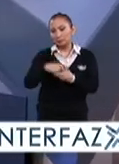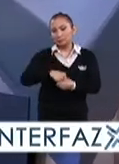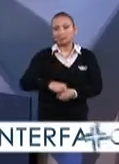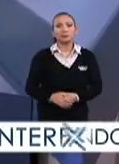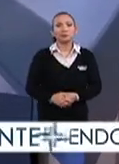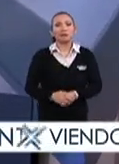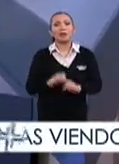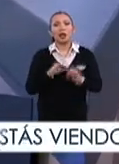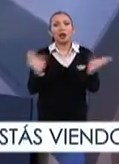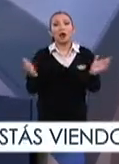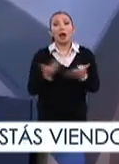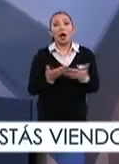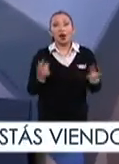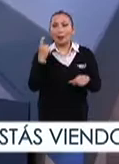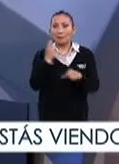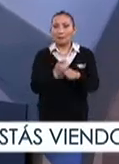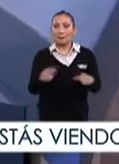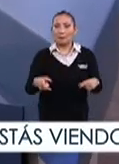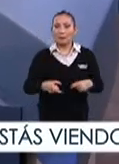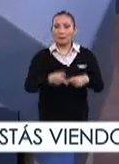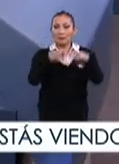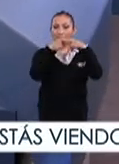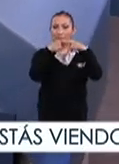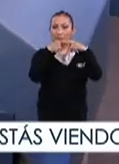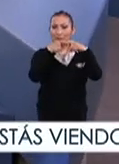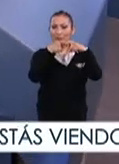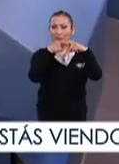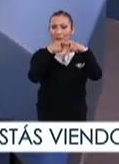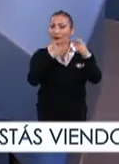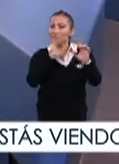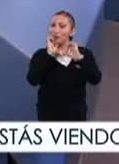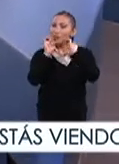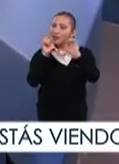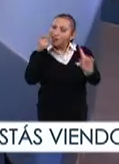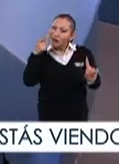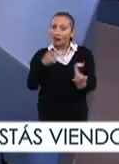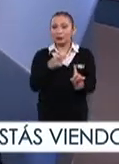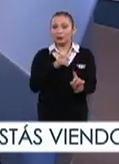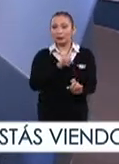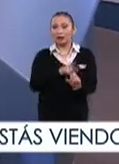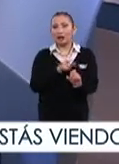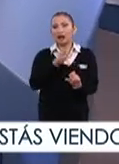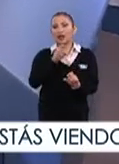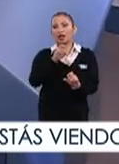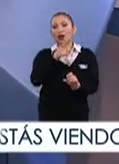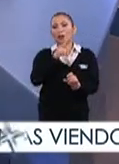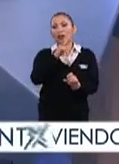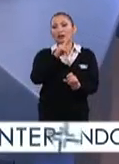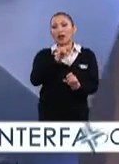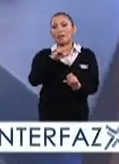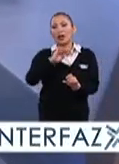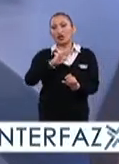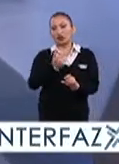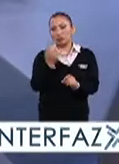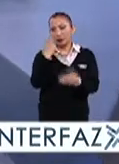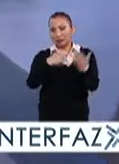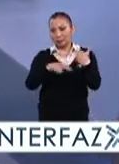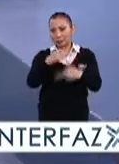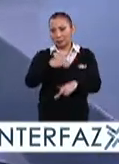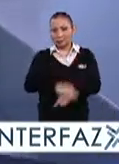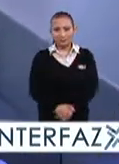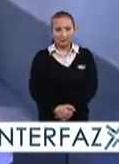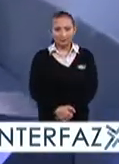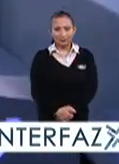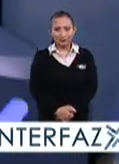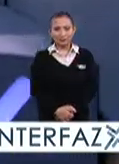esenciales. Así es, Ana Cris. Bueno, pues vamos a hacer una breve pausa. Tenemos una entrevista exclusivísima con Rigoberta Menchú. Se la mostramos regresando a la pausa.